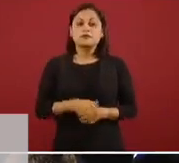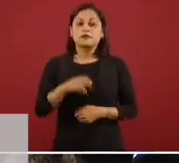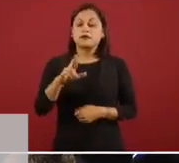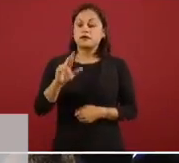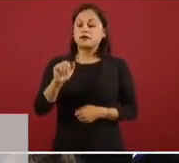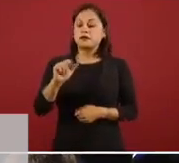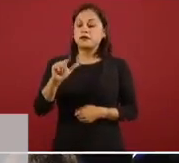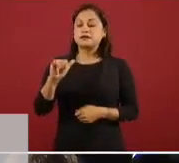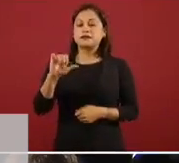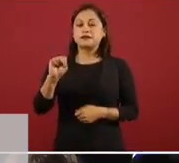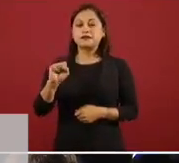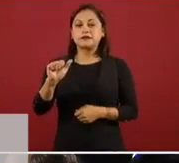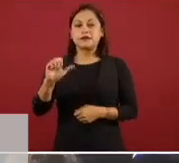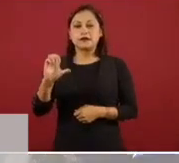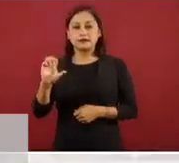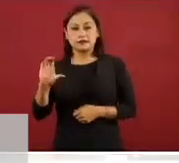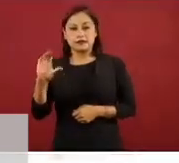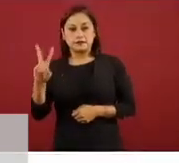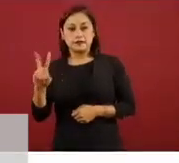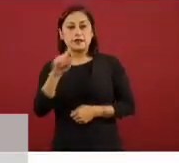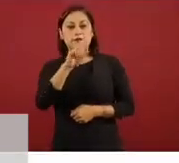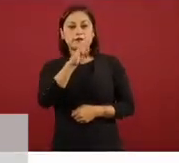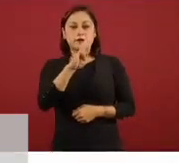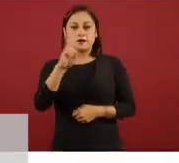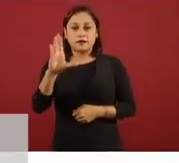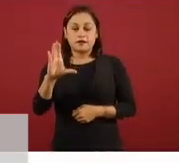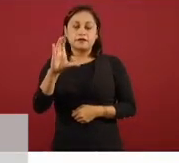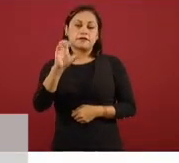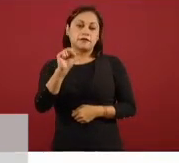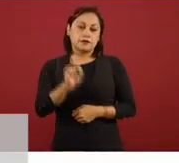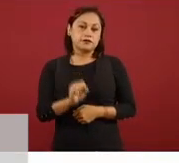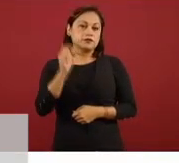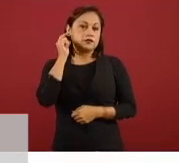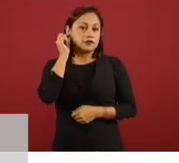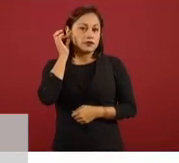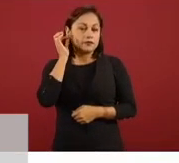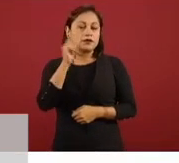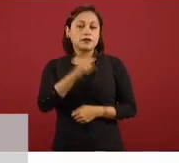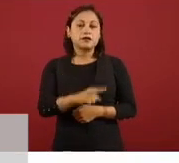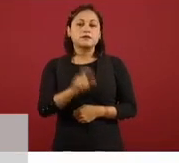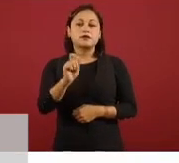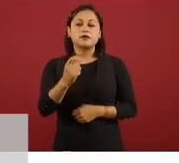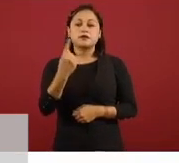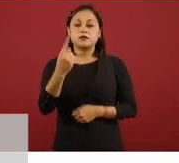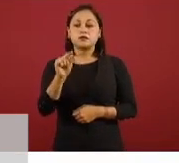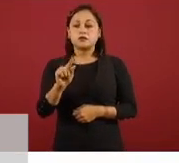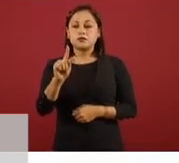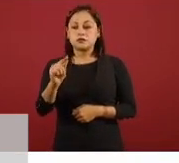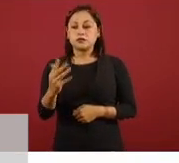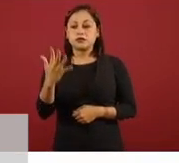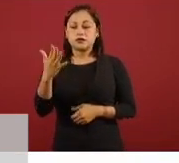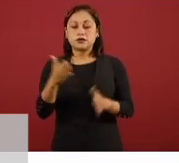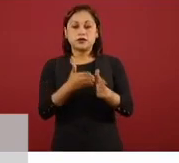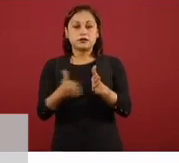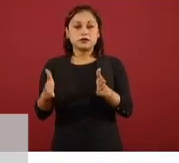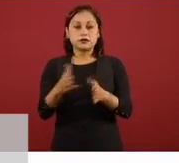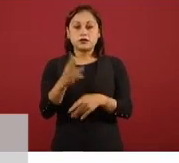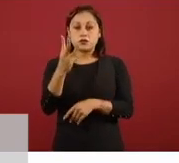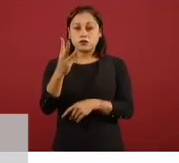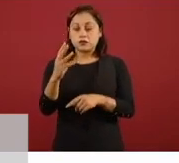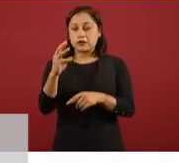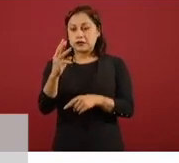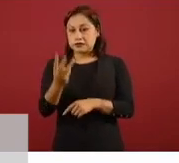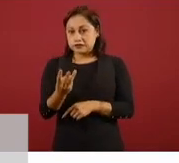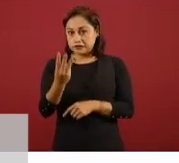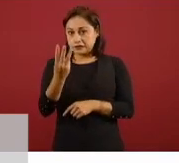el informe de los avances por parte de la secretaria de relaciones exteriores y del instituto nacional de migración y se ve un ambiente alentador ante la crisis que